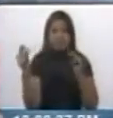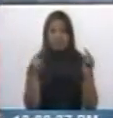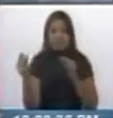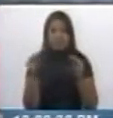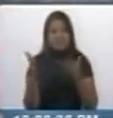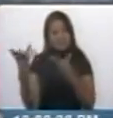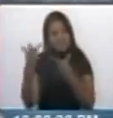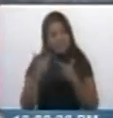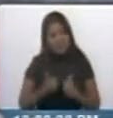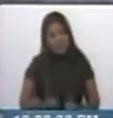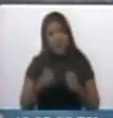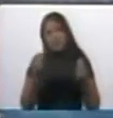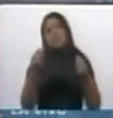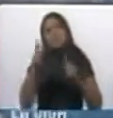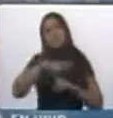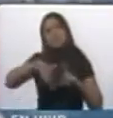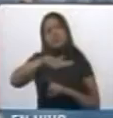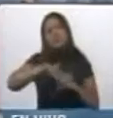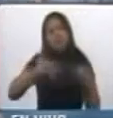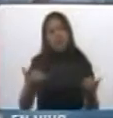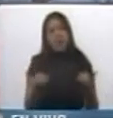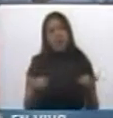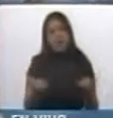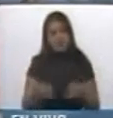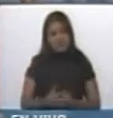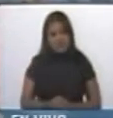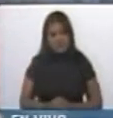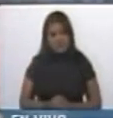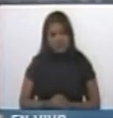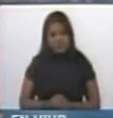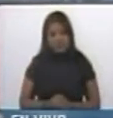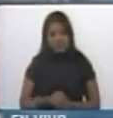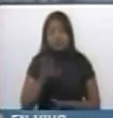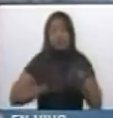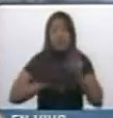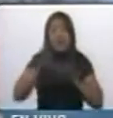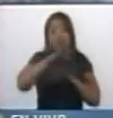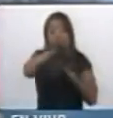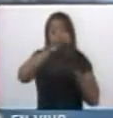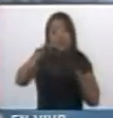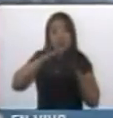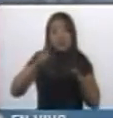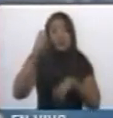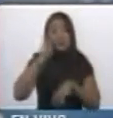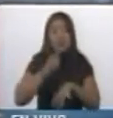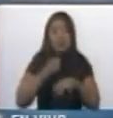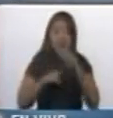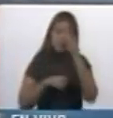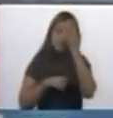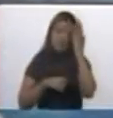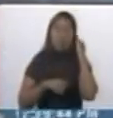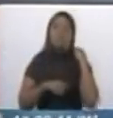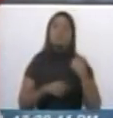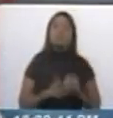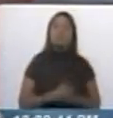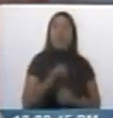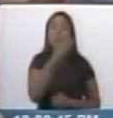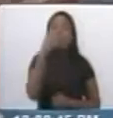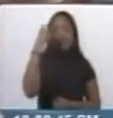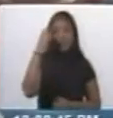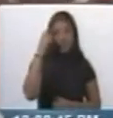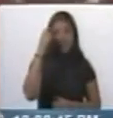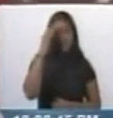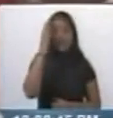un balance de cuál es la situación que tenemos en estos momentos en los 15 municipios del Estado Sucre, gobernador. Bueno, ante todo, buenos días. Aquí